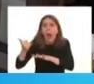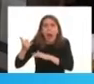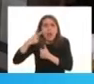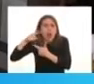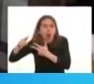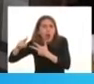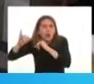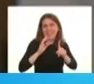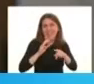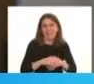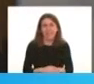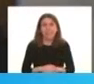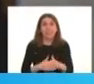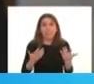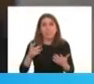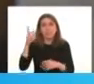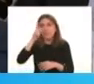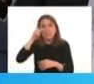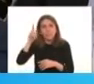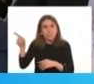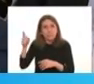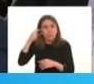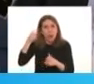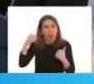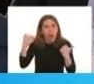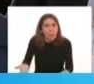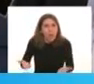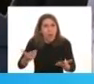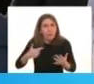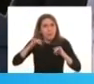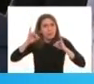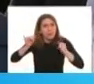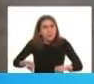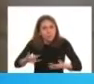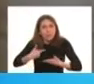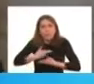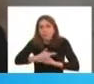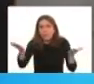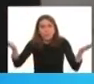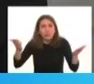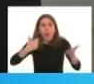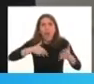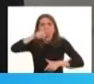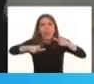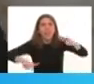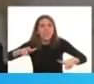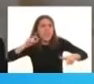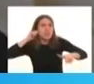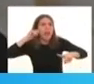imposibles de hacer. Néstor fue capaz de devolverle a toda una generación de argentinos